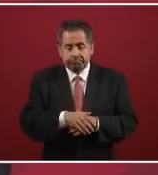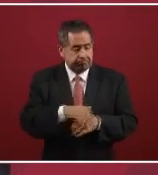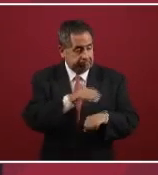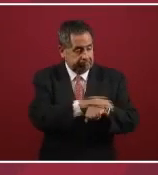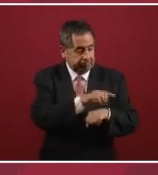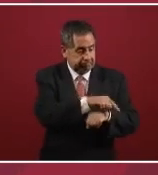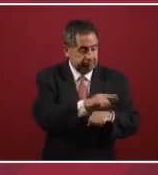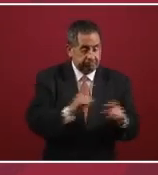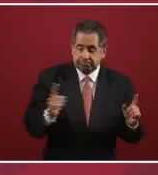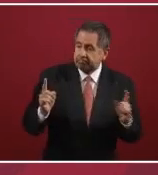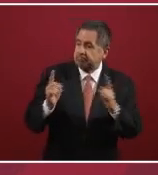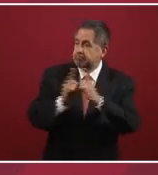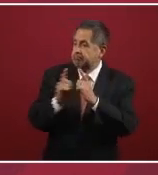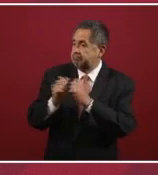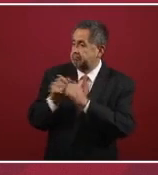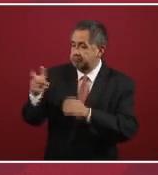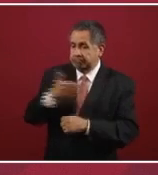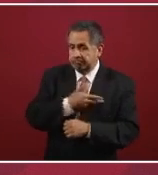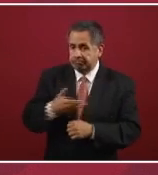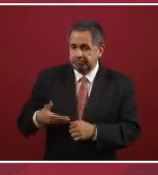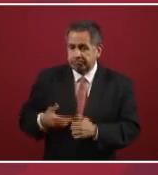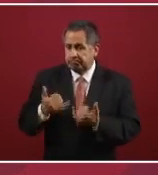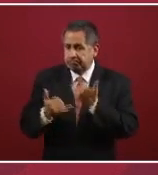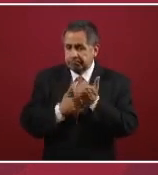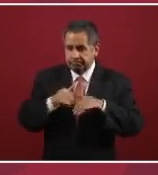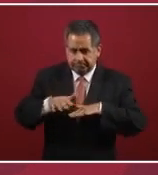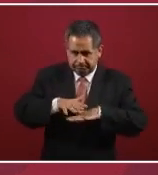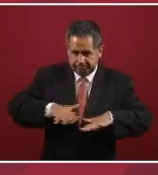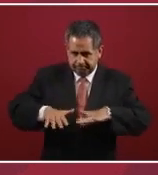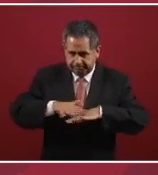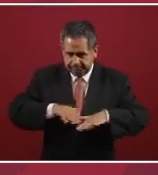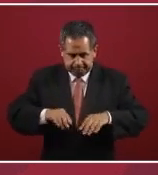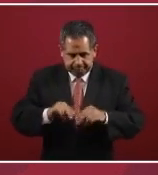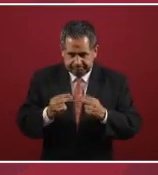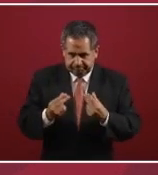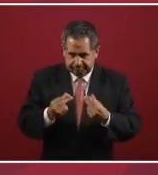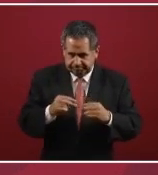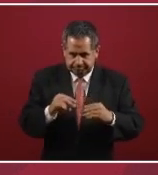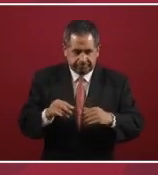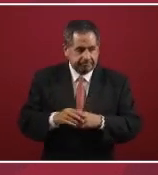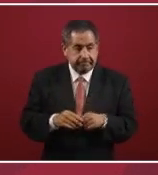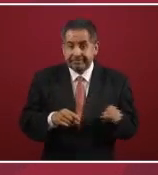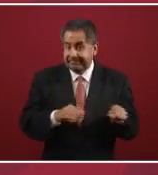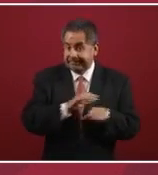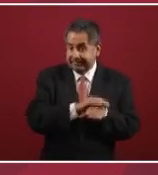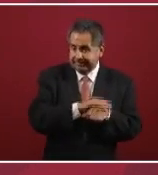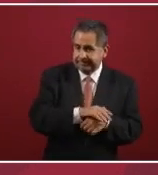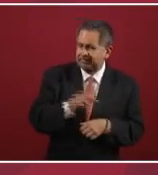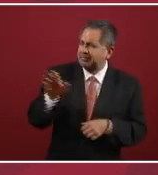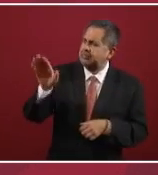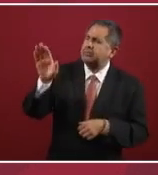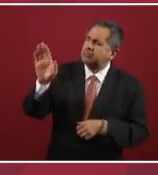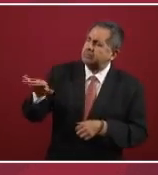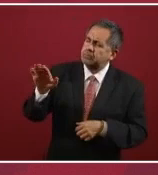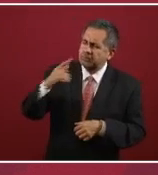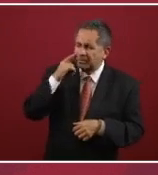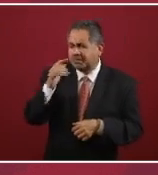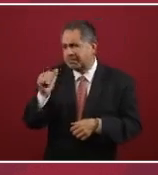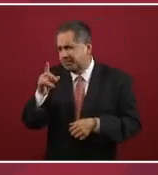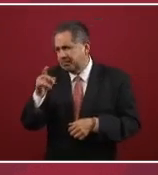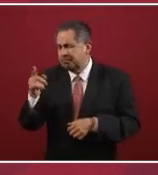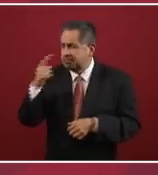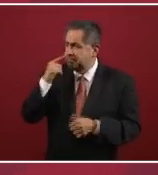encuentro esté para jugar dominó ahí va el amigo y le dice pos hija de adolfo